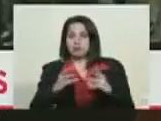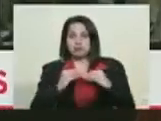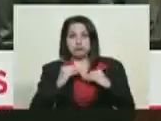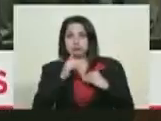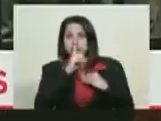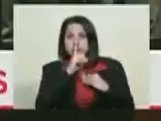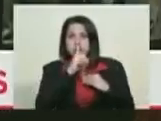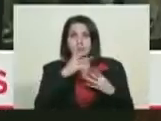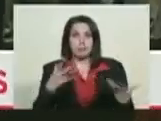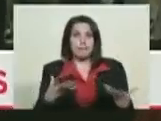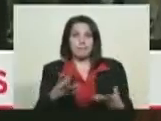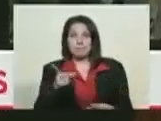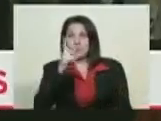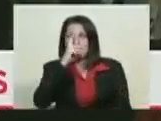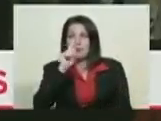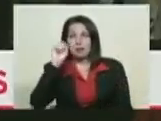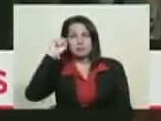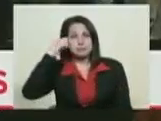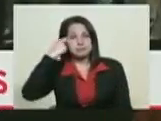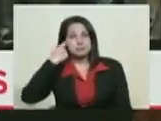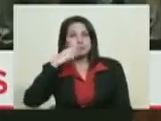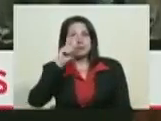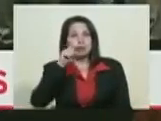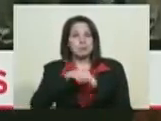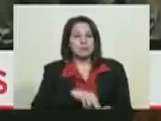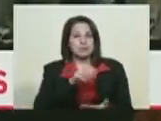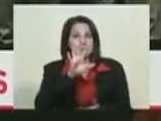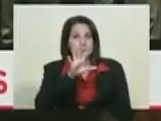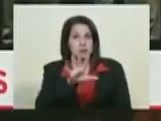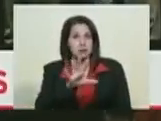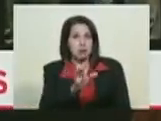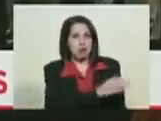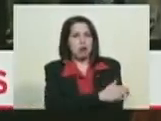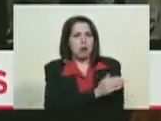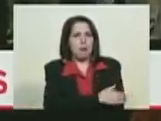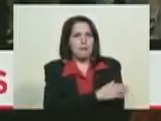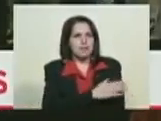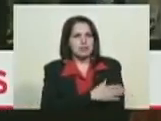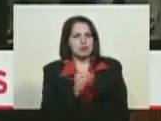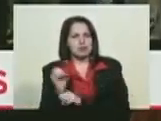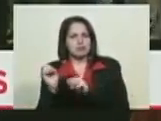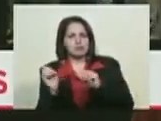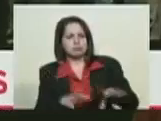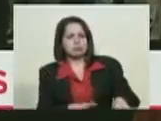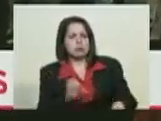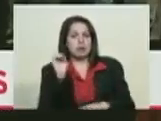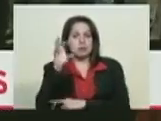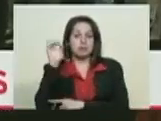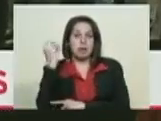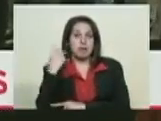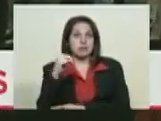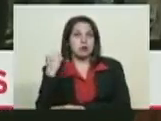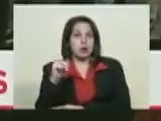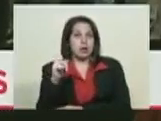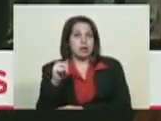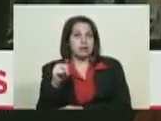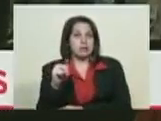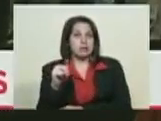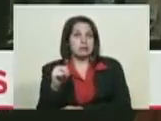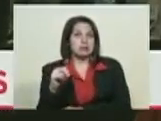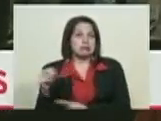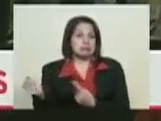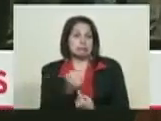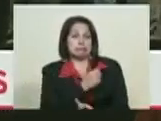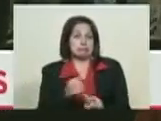hay que recordar el año 2005, donde la oposición se retiró en la elección de la Asamblea Nacional e hizo